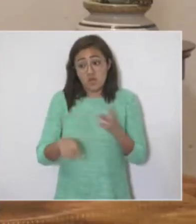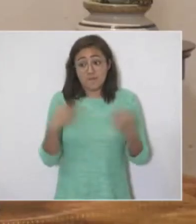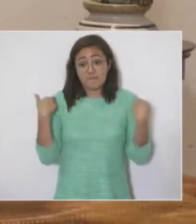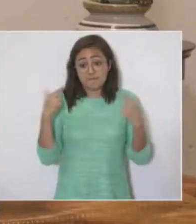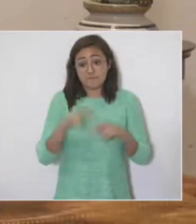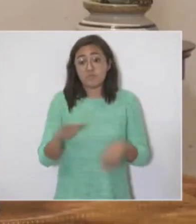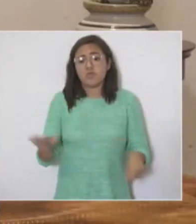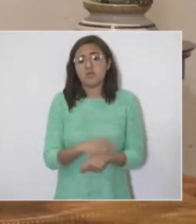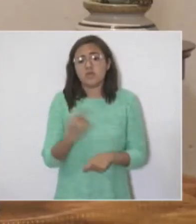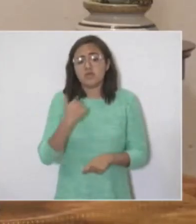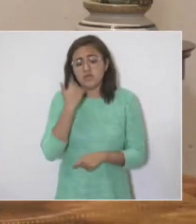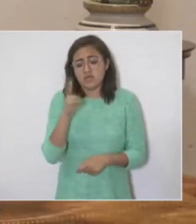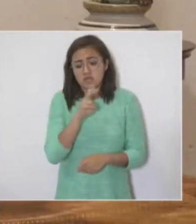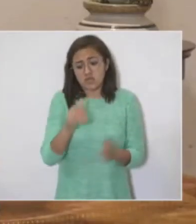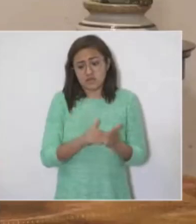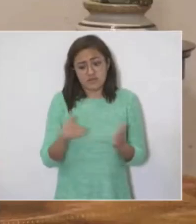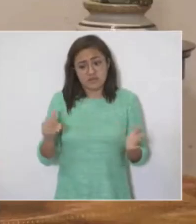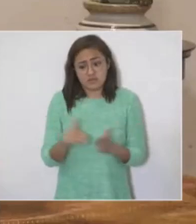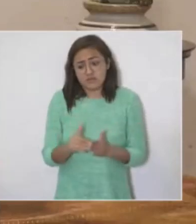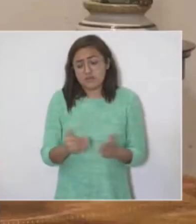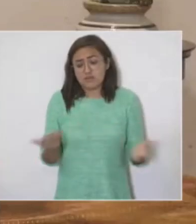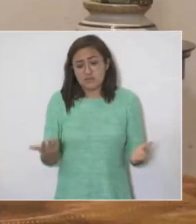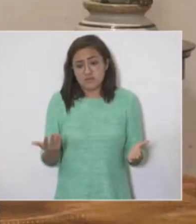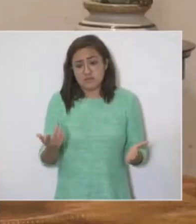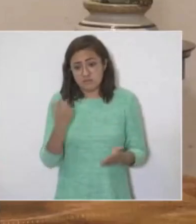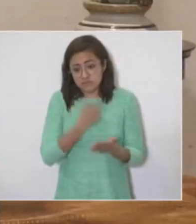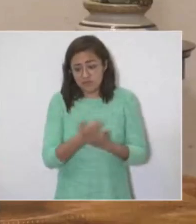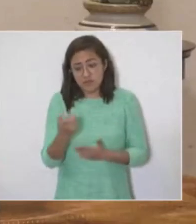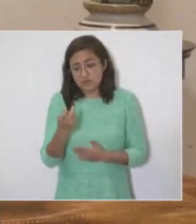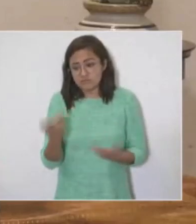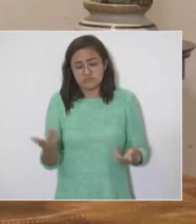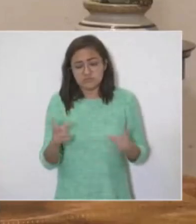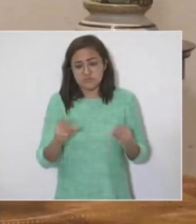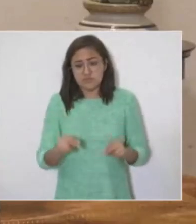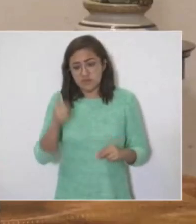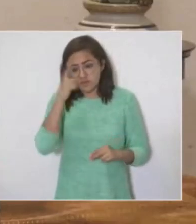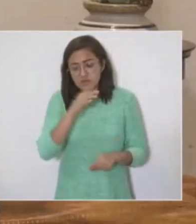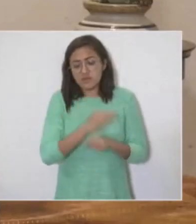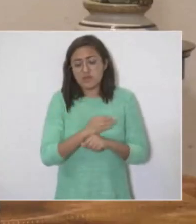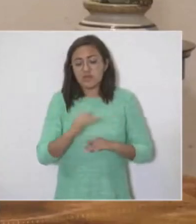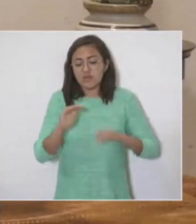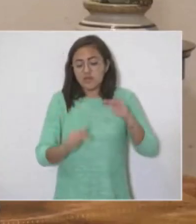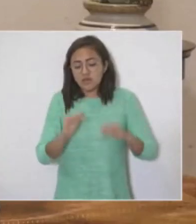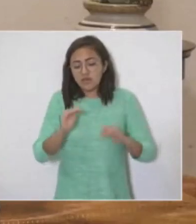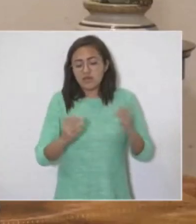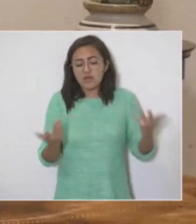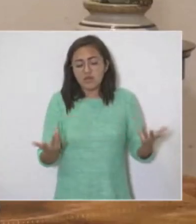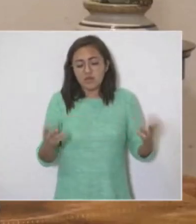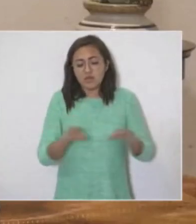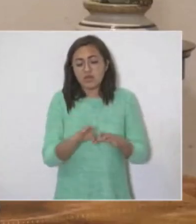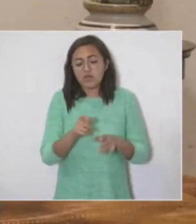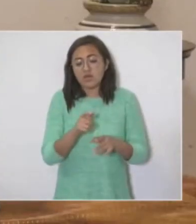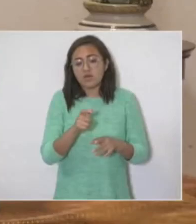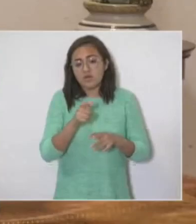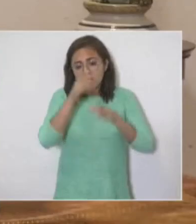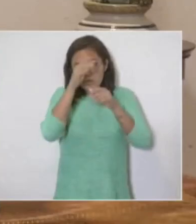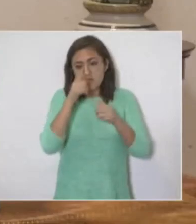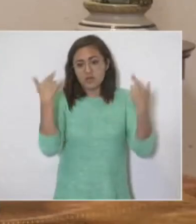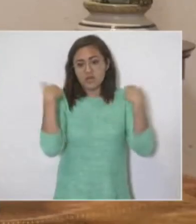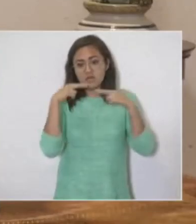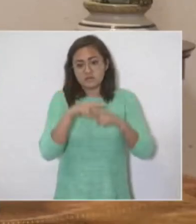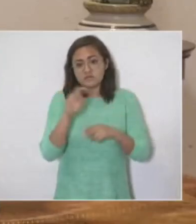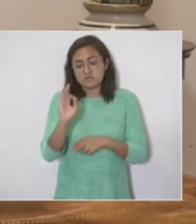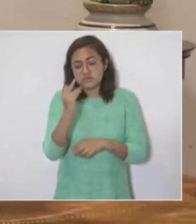porque quieren 200 millones de estímulos para equilibrarse a lo que recibieron los maestros